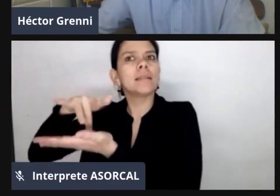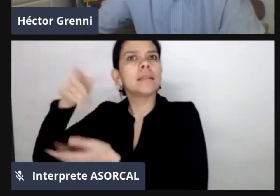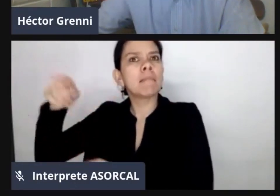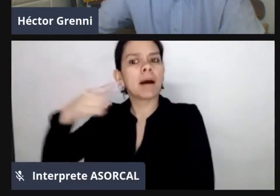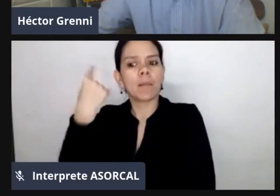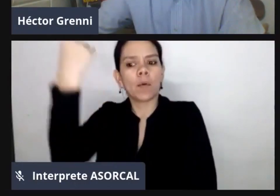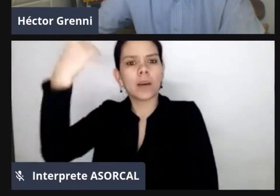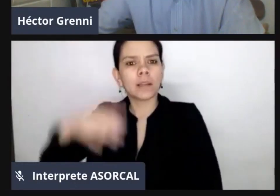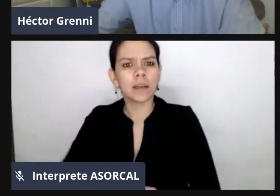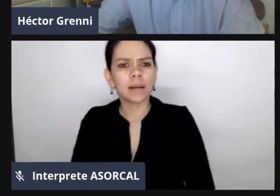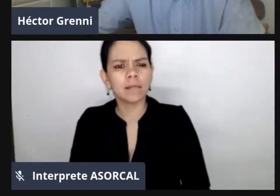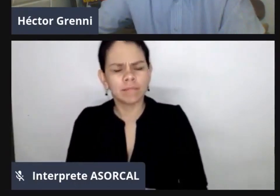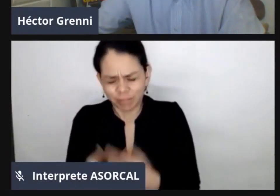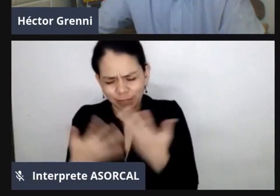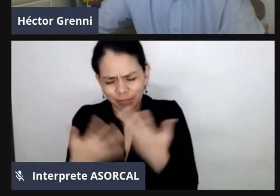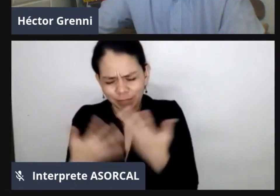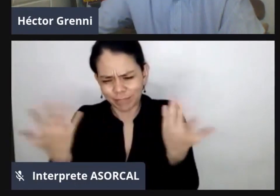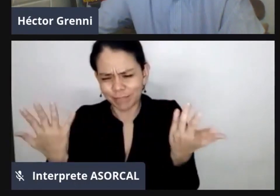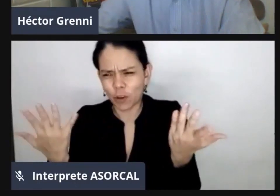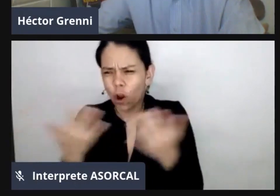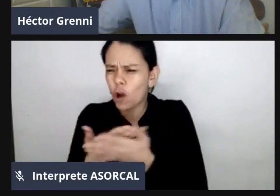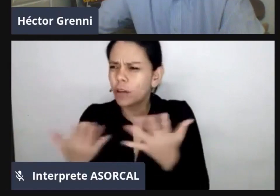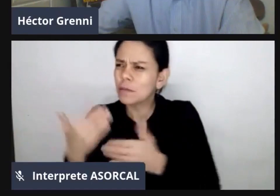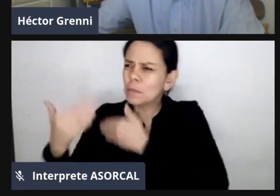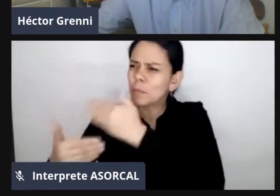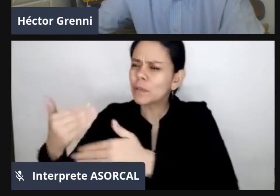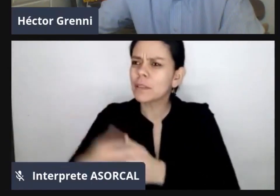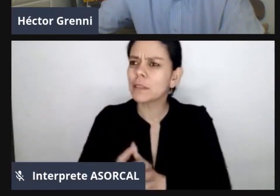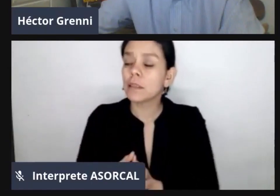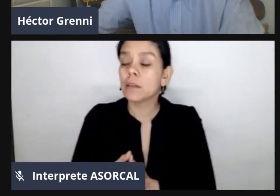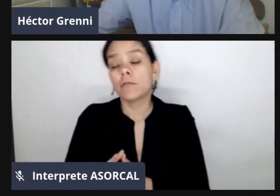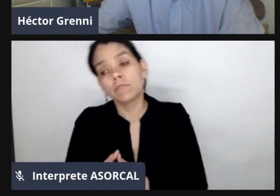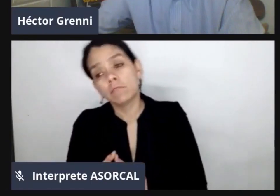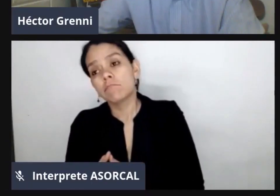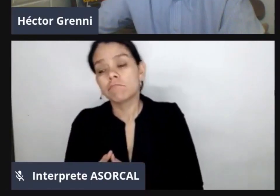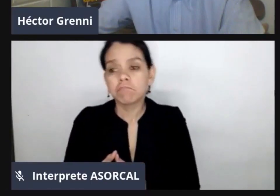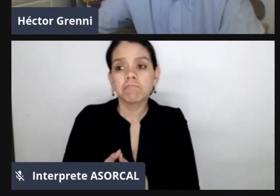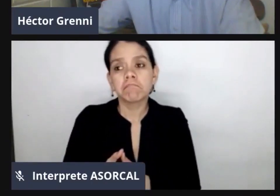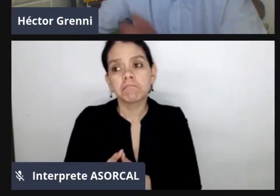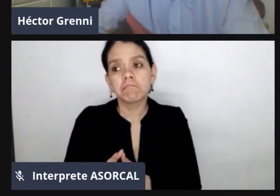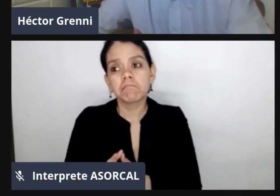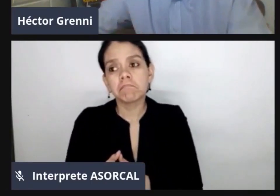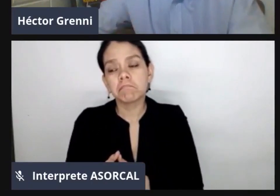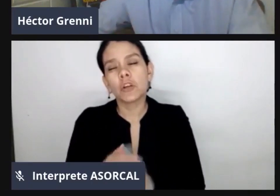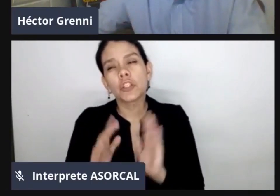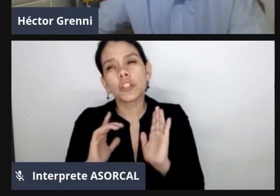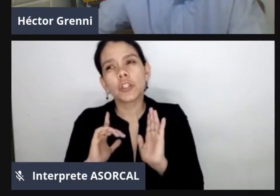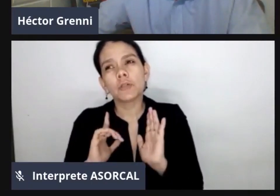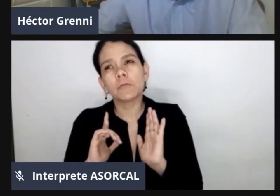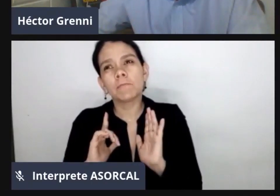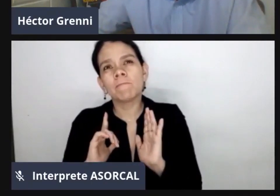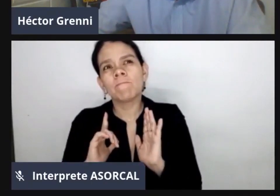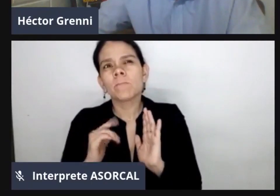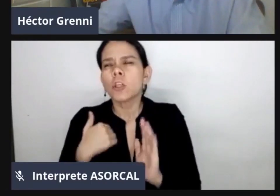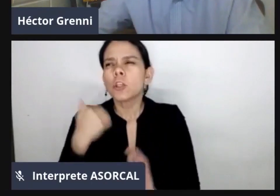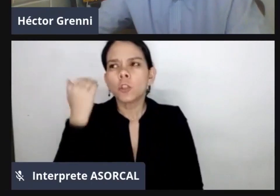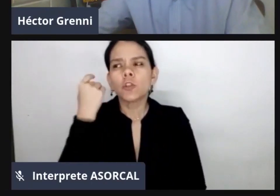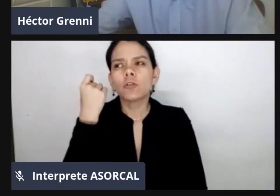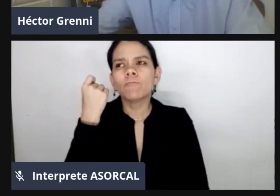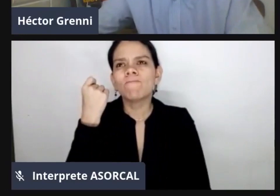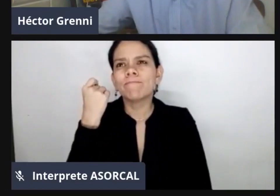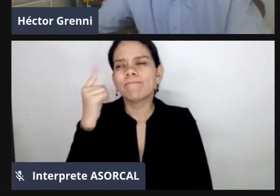por lo menos en algunos sectores que tienen acceso a que su voz sea conocida,